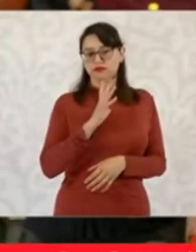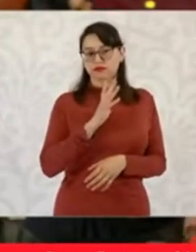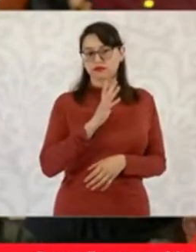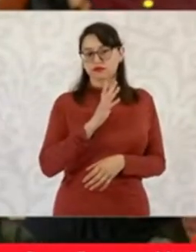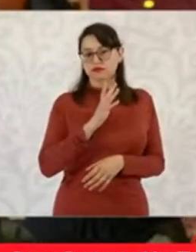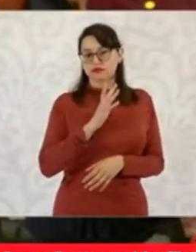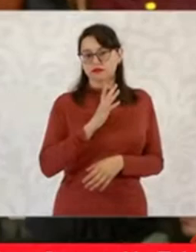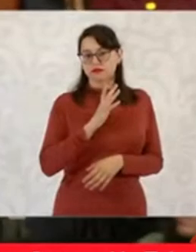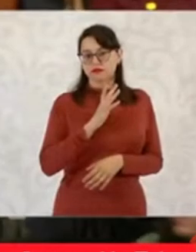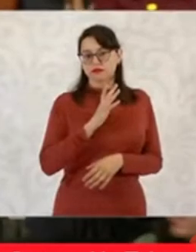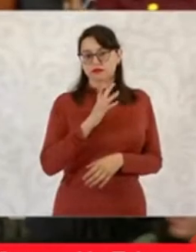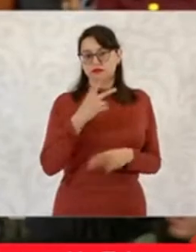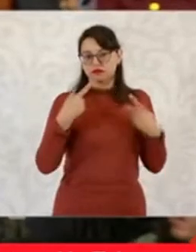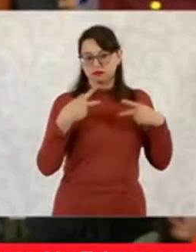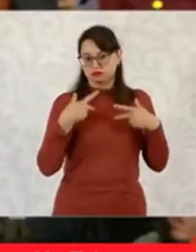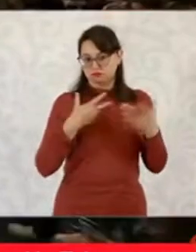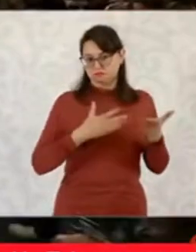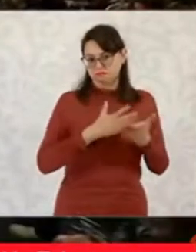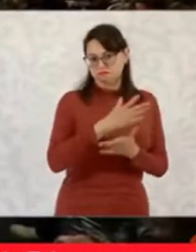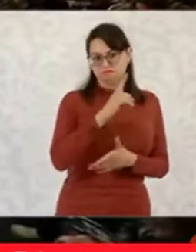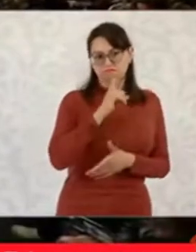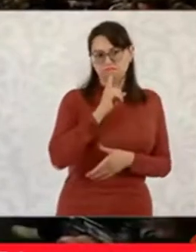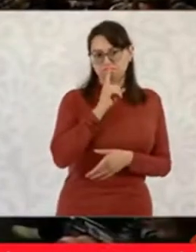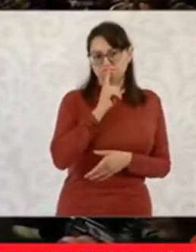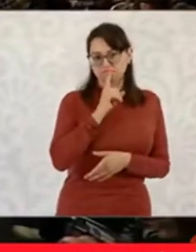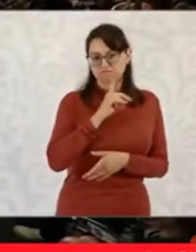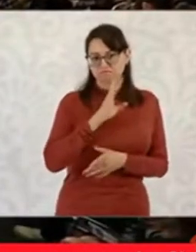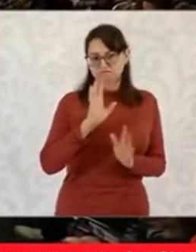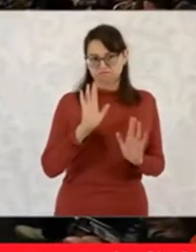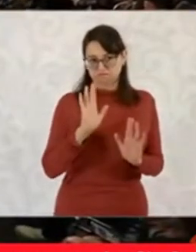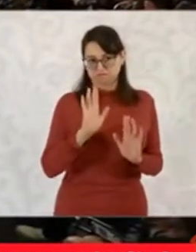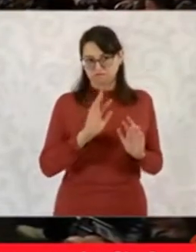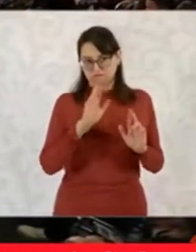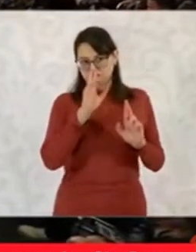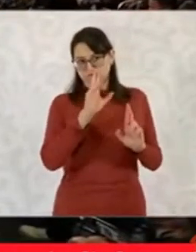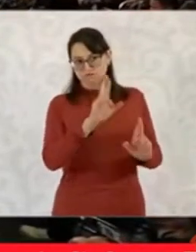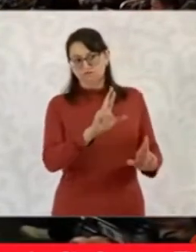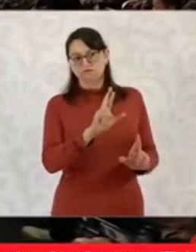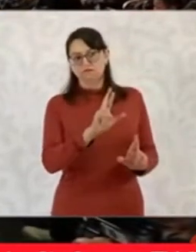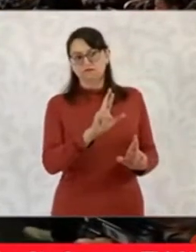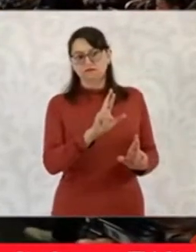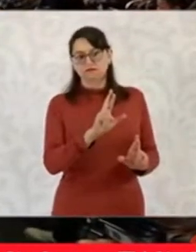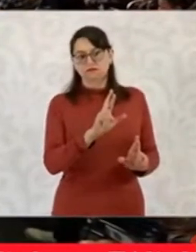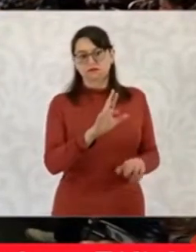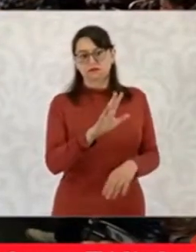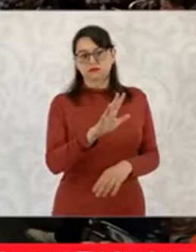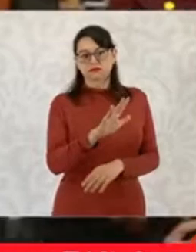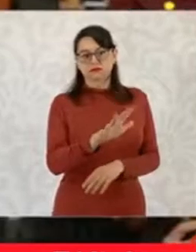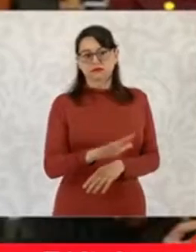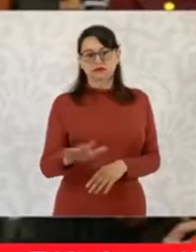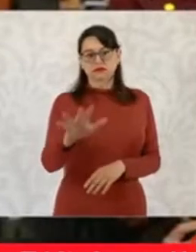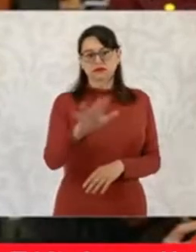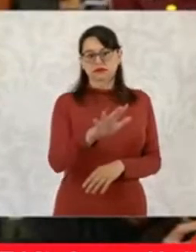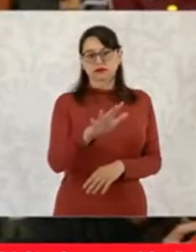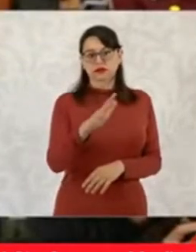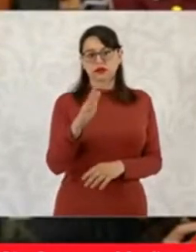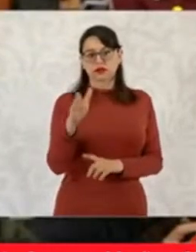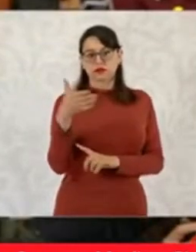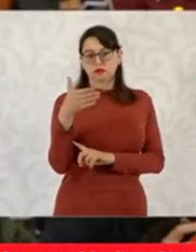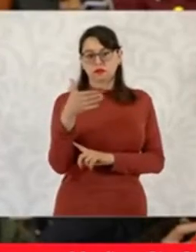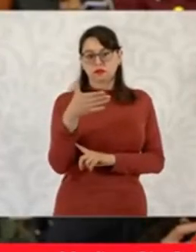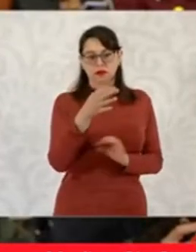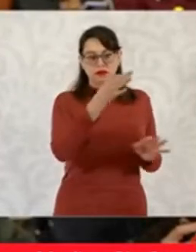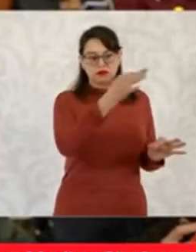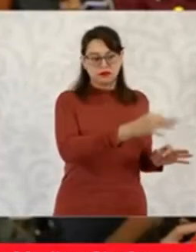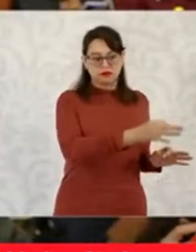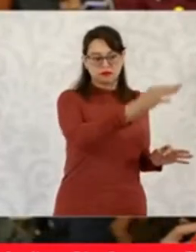alguien que haya rebasado esa cinta, en donde ya se cubría en muchos de estos áreas con banderines,